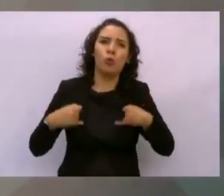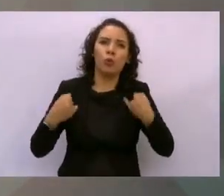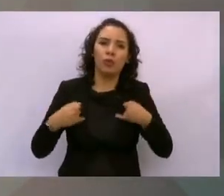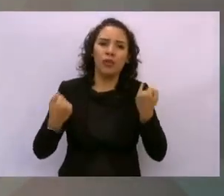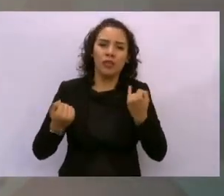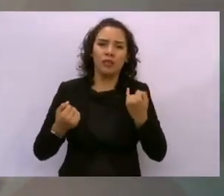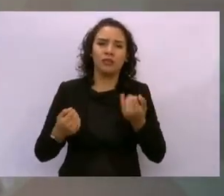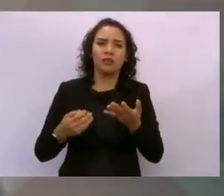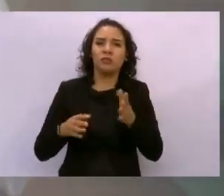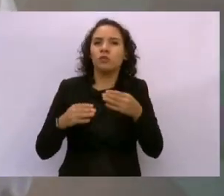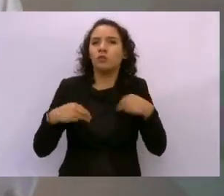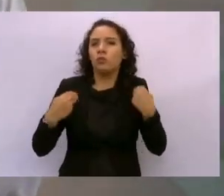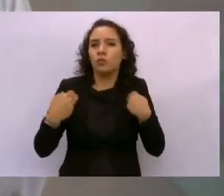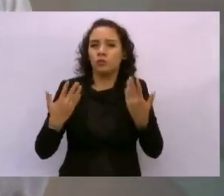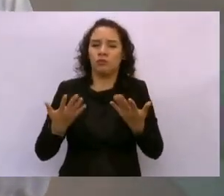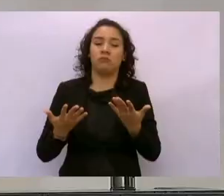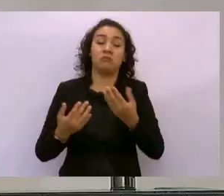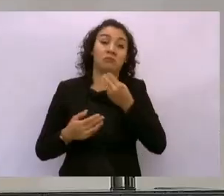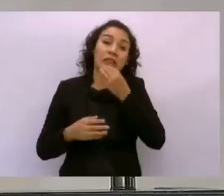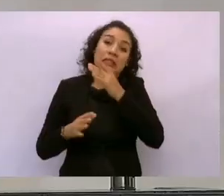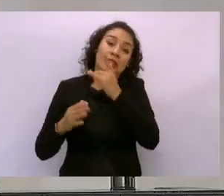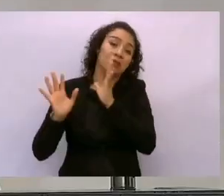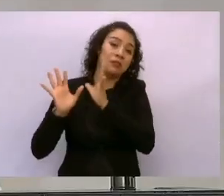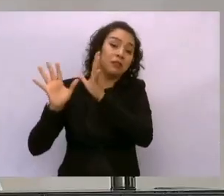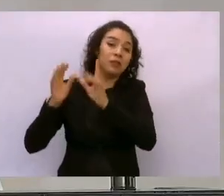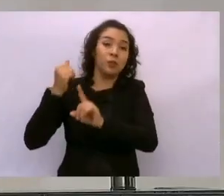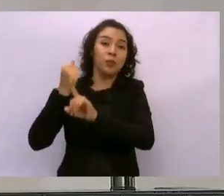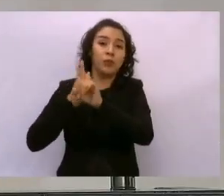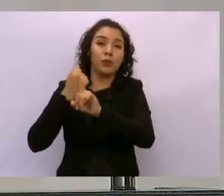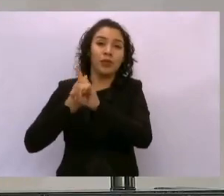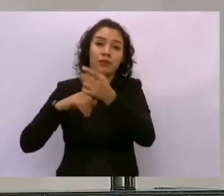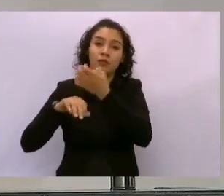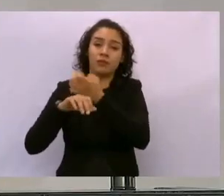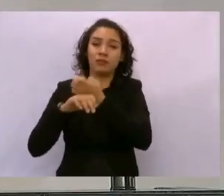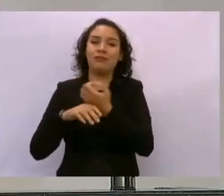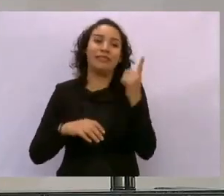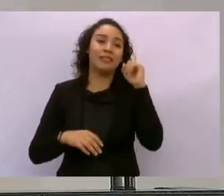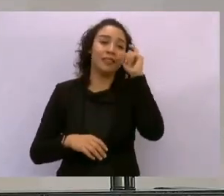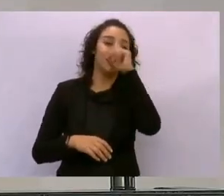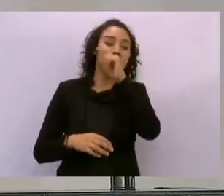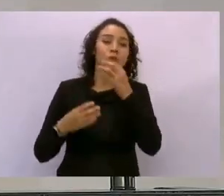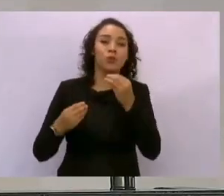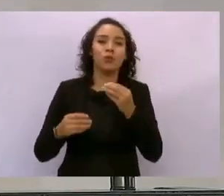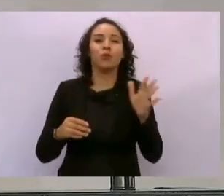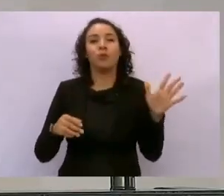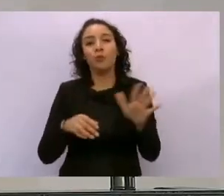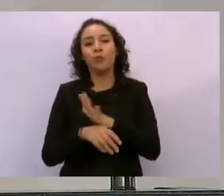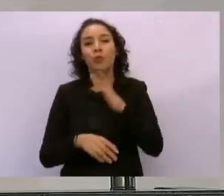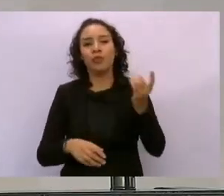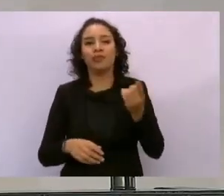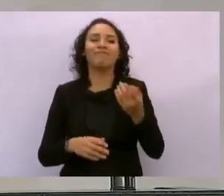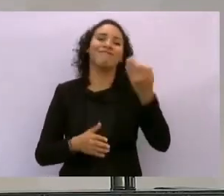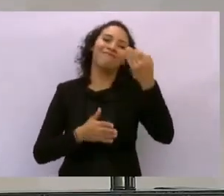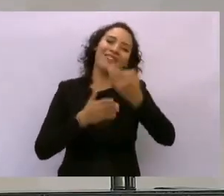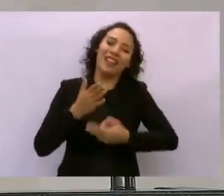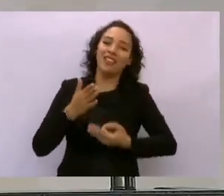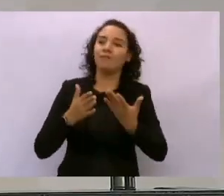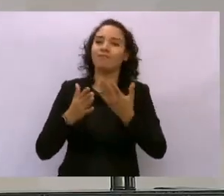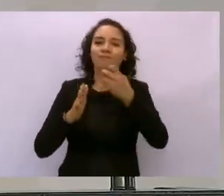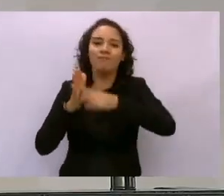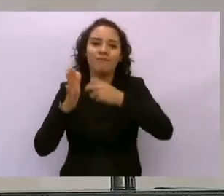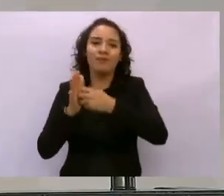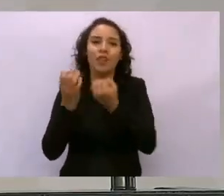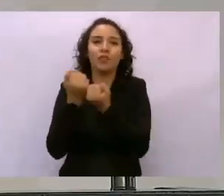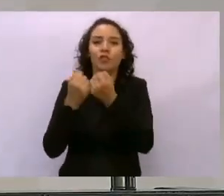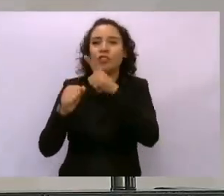Pero es un problema muy difícil porque tiene que ver también con lo social,